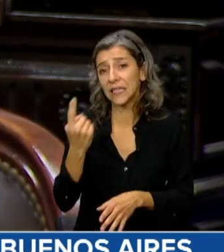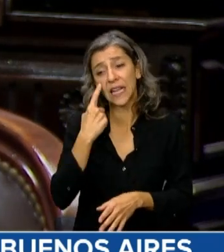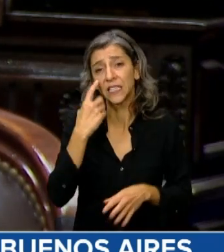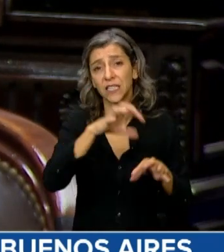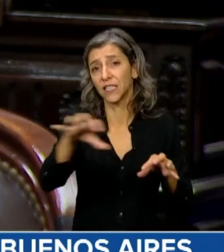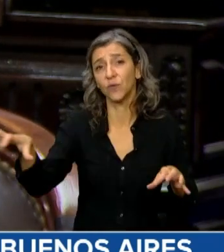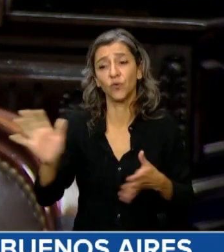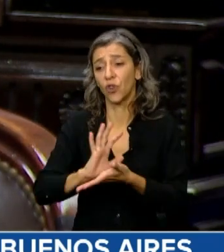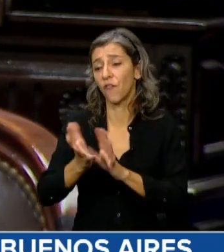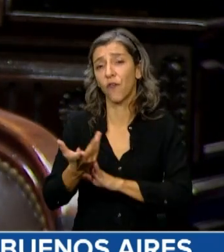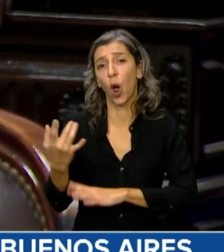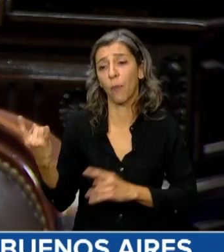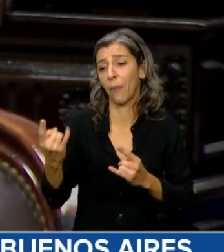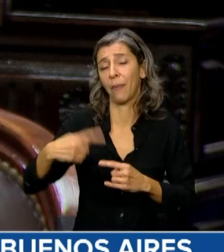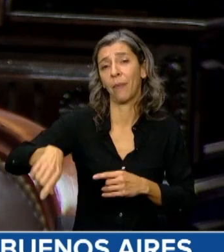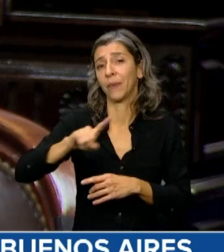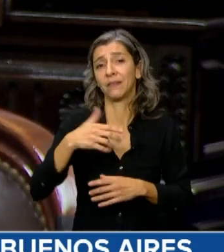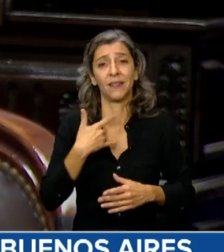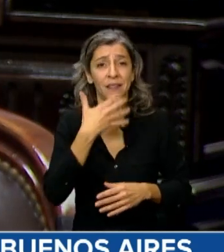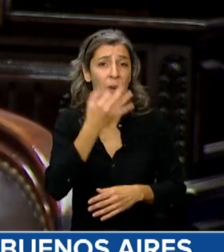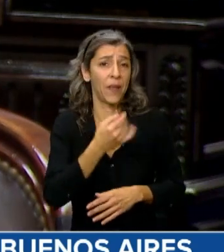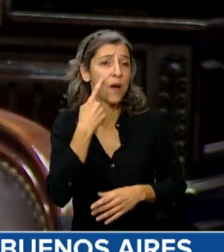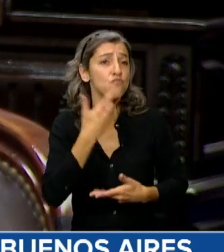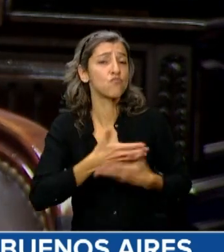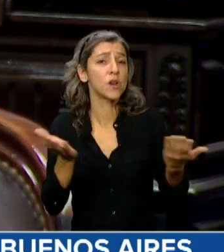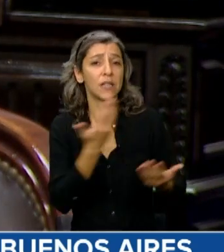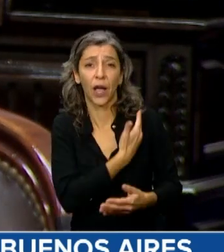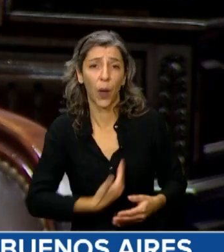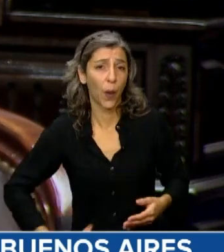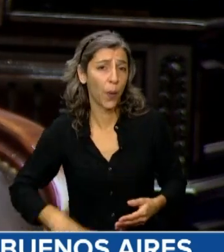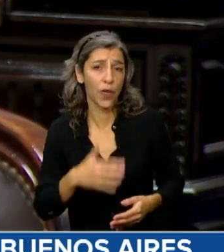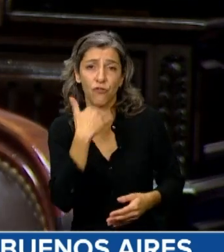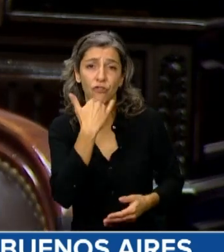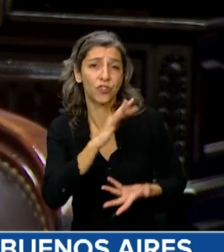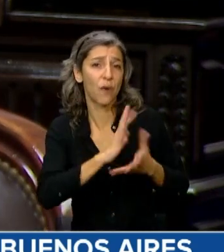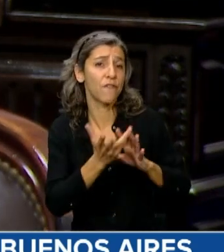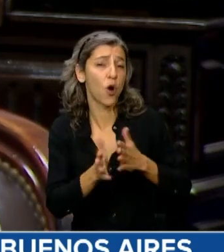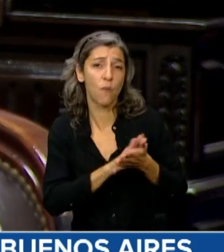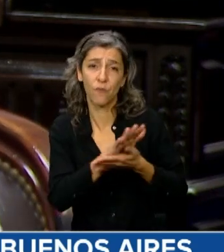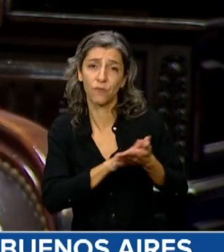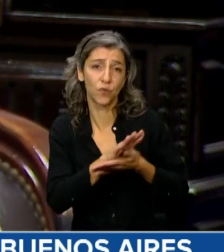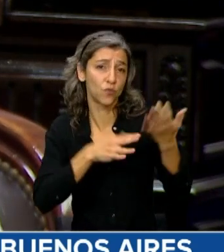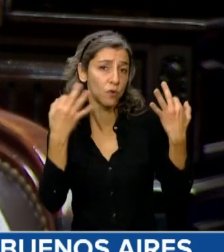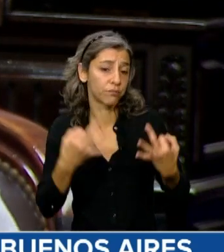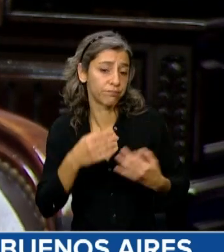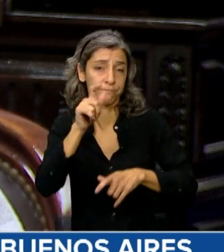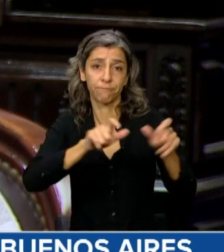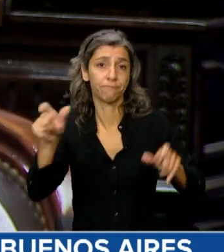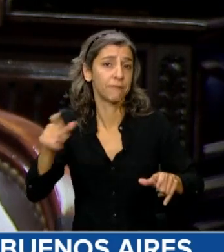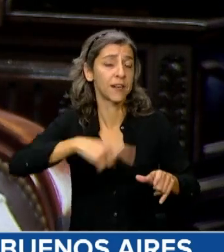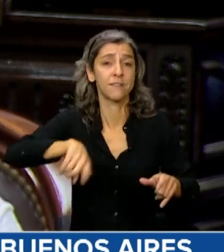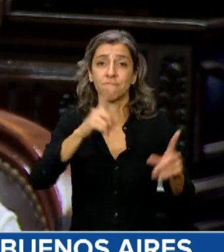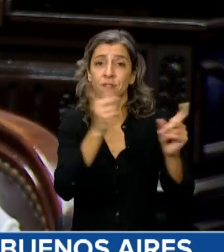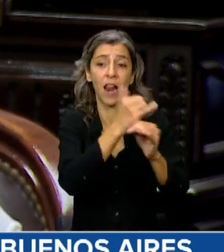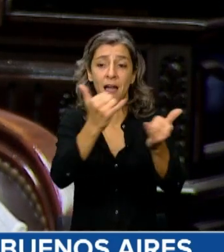Esto es demostrar que no saben gobernar, que no saben gestionar los recursos públicos para resolver los problemas de la gente y, en